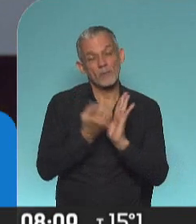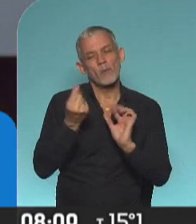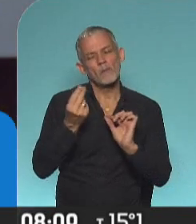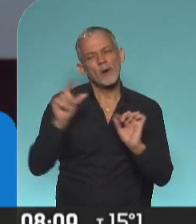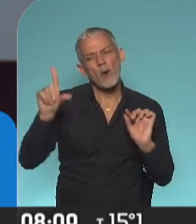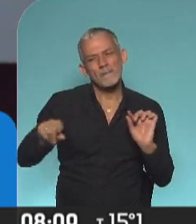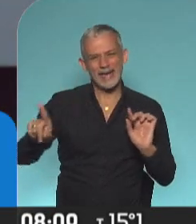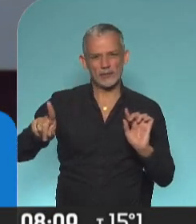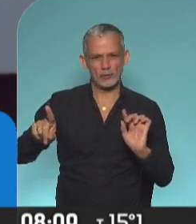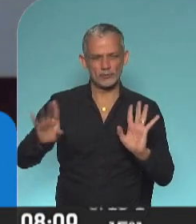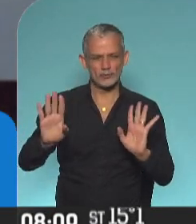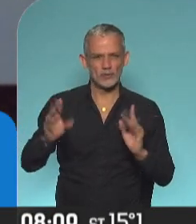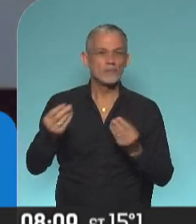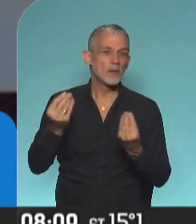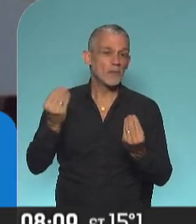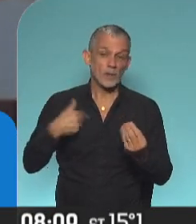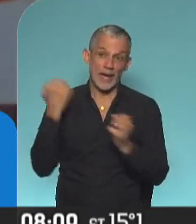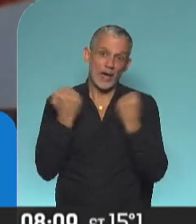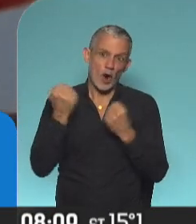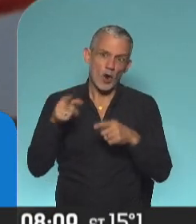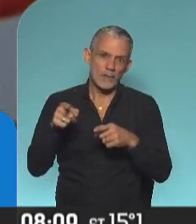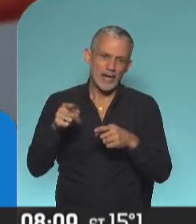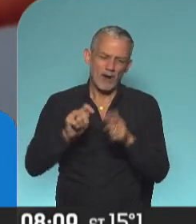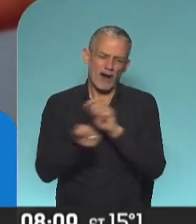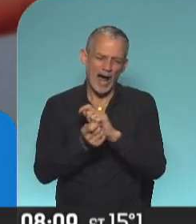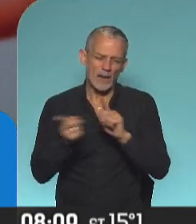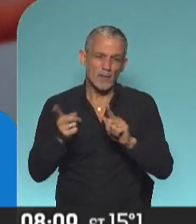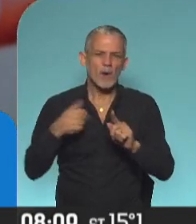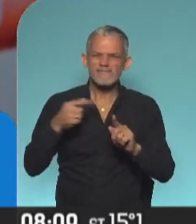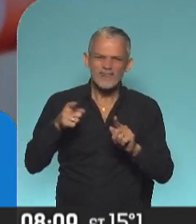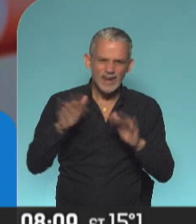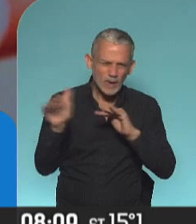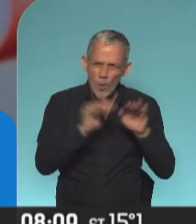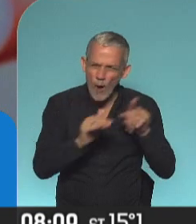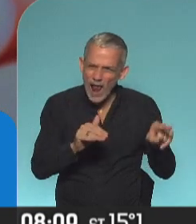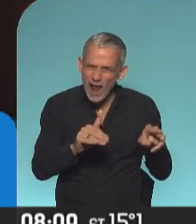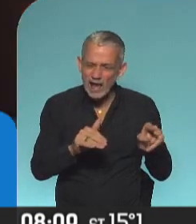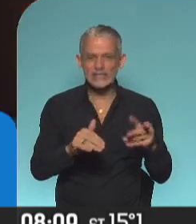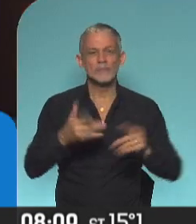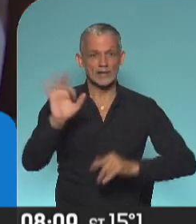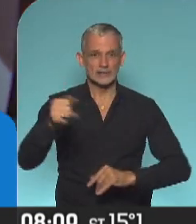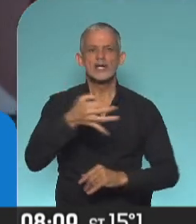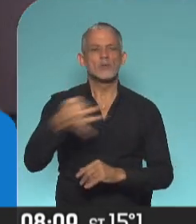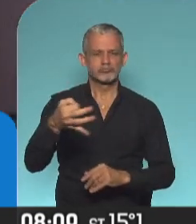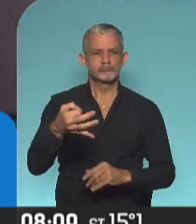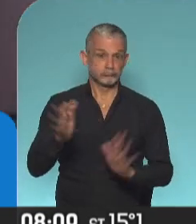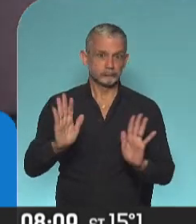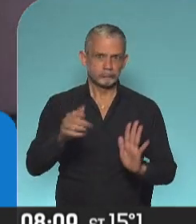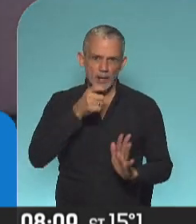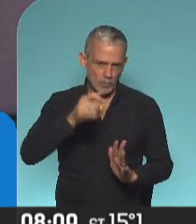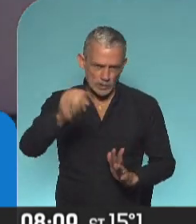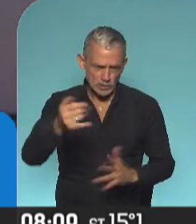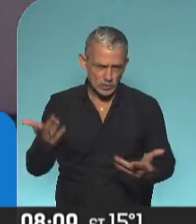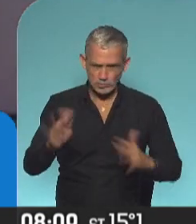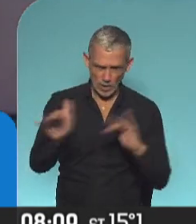menos que el que tomo habitualmente por una cuestión de economía, lo cambio. Ahora, ¿me hará el mismo efecto? Sí, la respuesta es que sí. La respuesta es